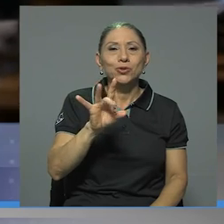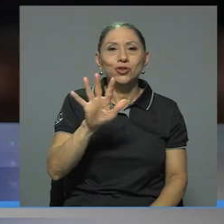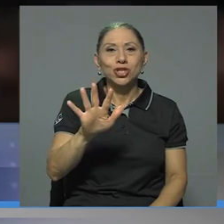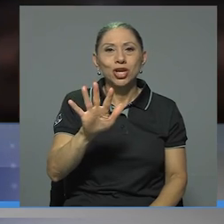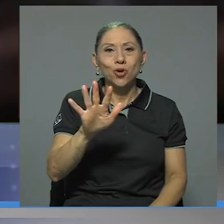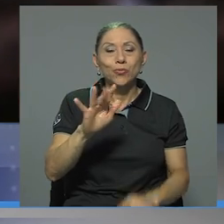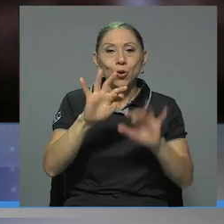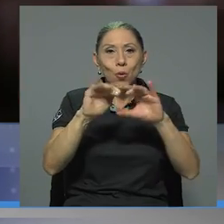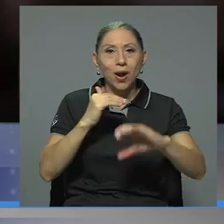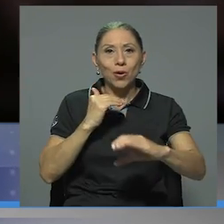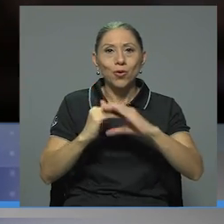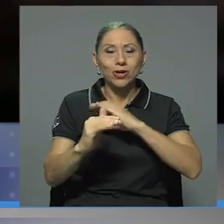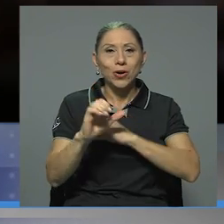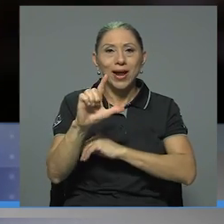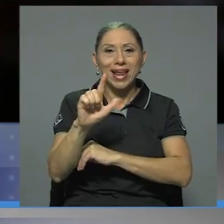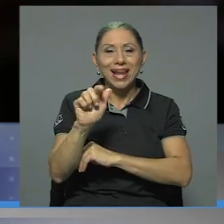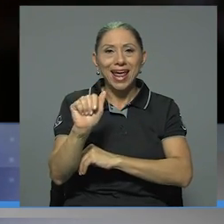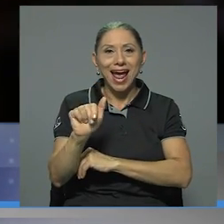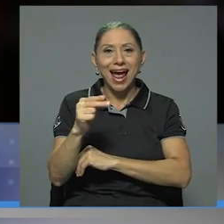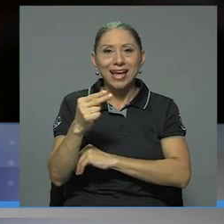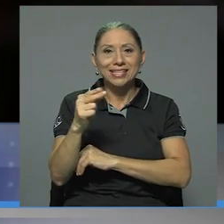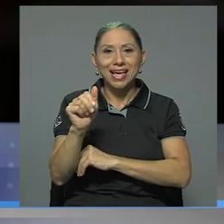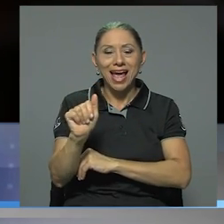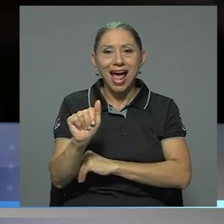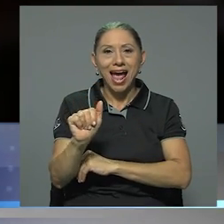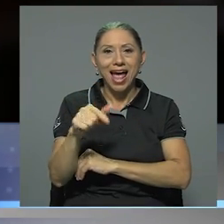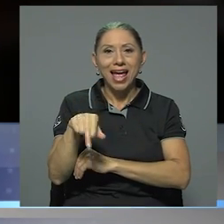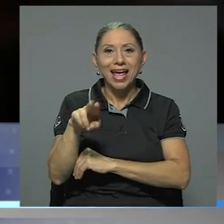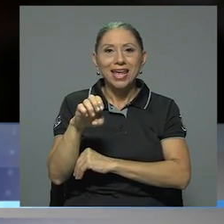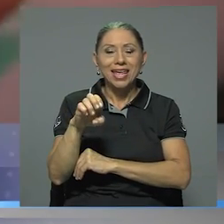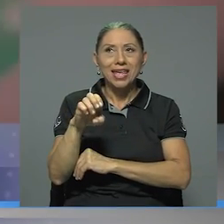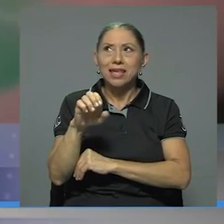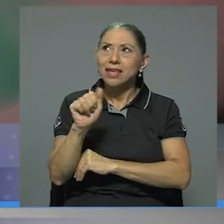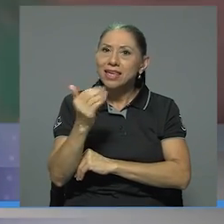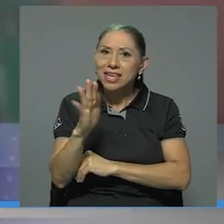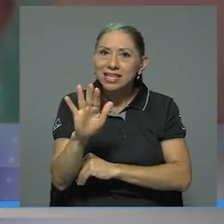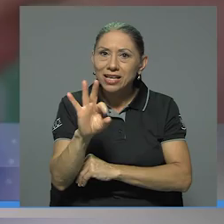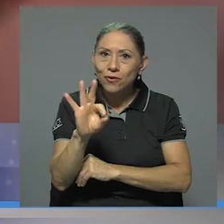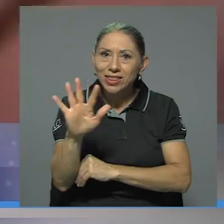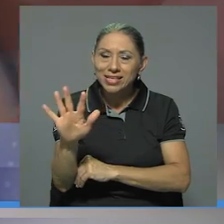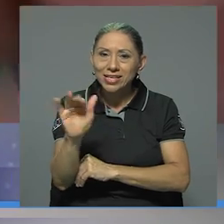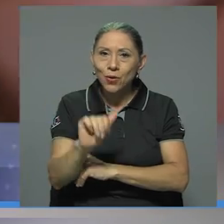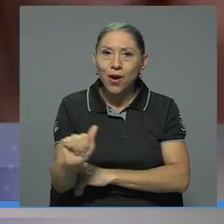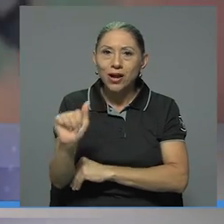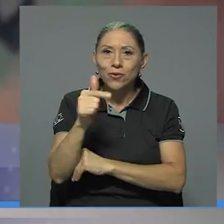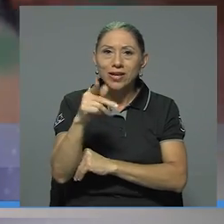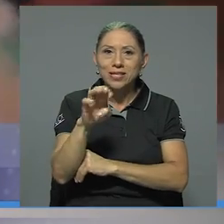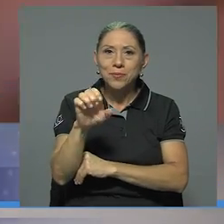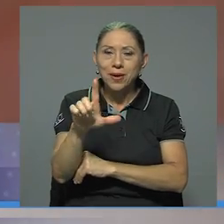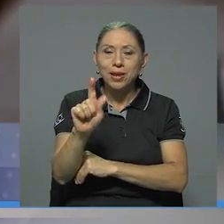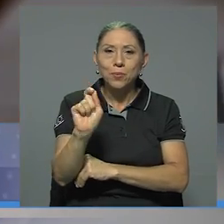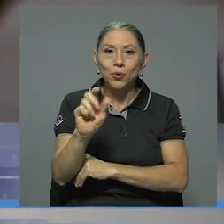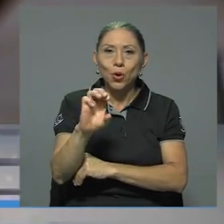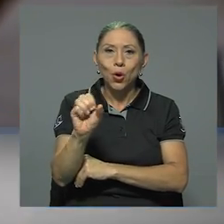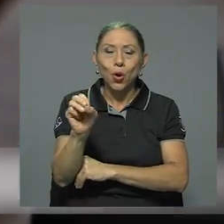8565-6785 o al correo laha1595@gmail.com.